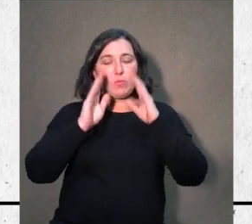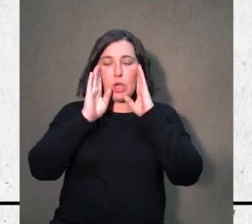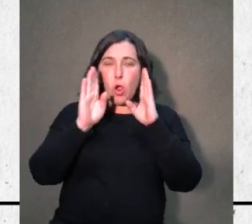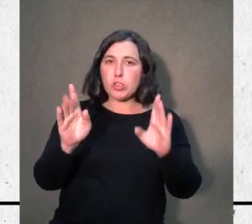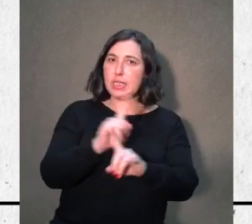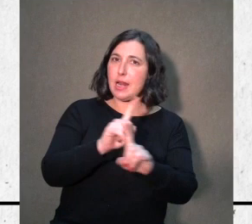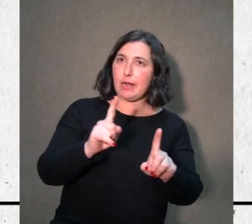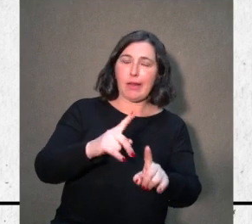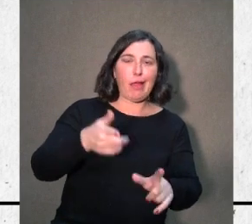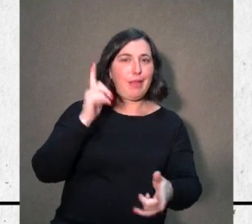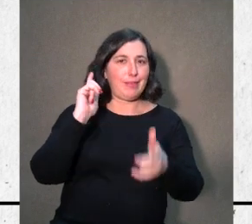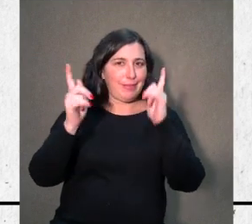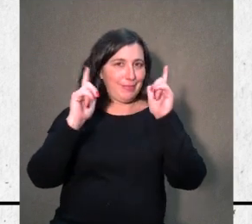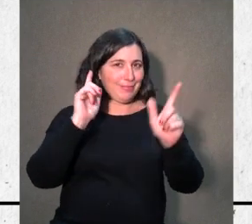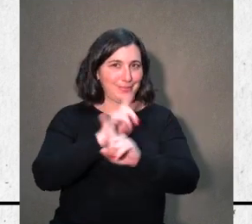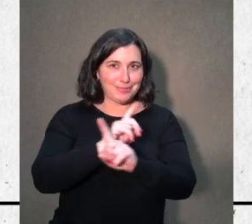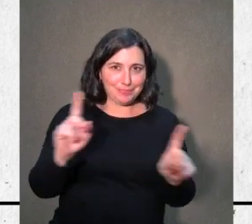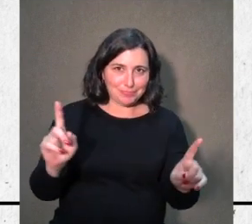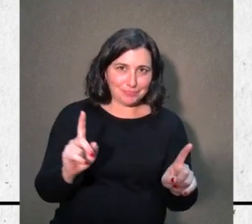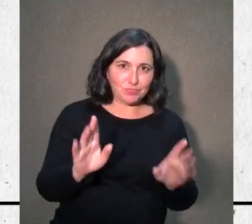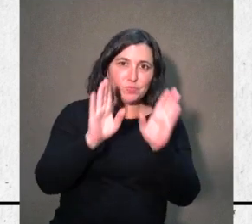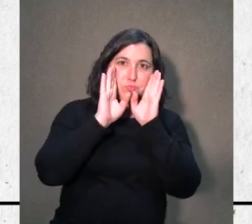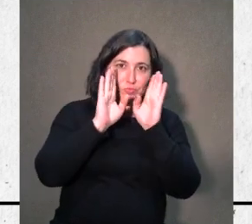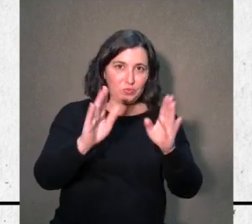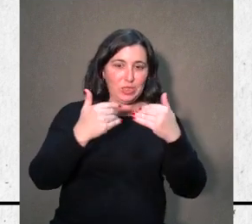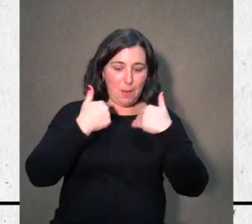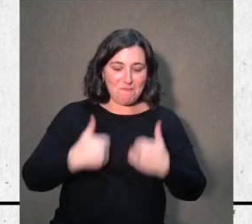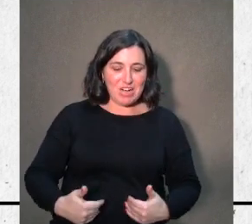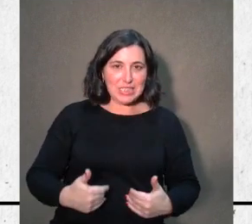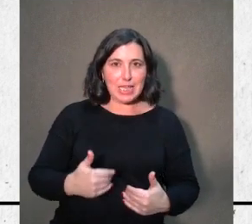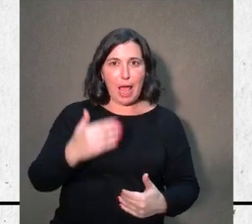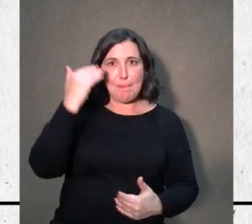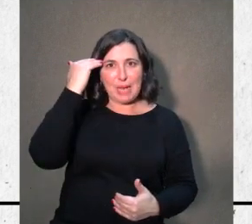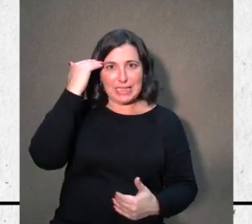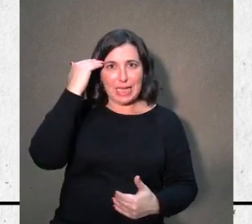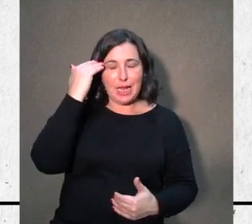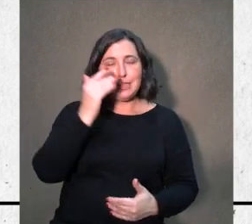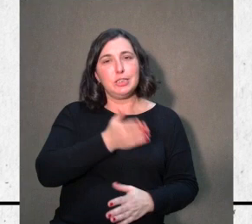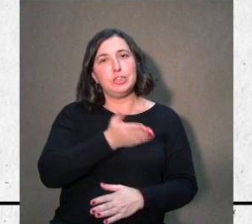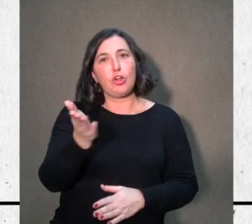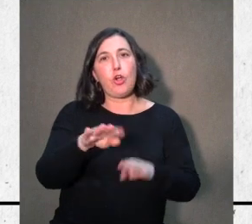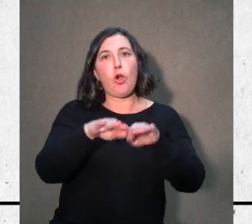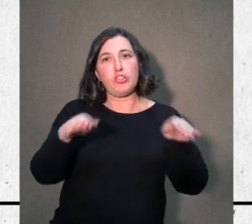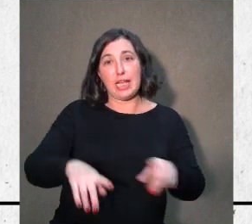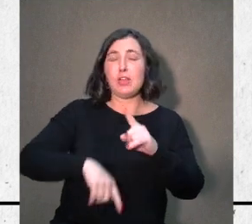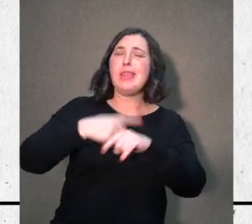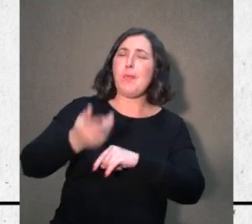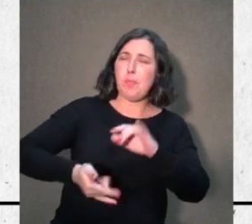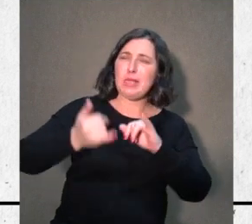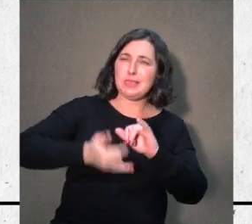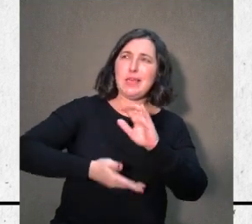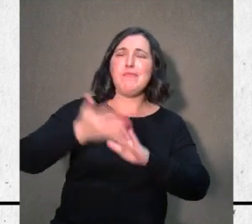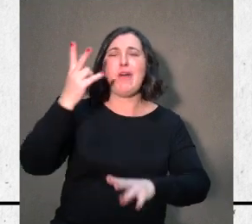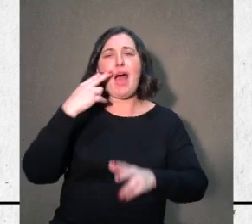Claro. Concentración física, mental, descanso y al concierto. Y ya después te vas de boliche, haces lo que querés. Pero hasta el